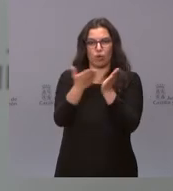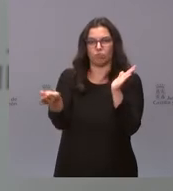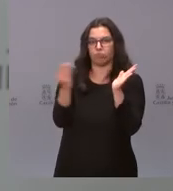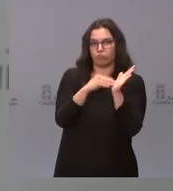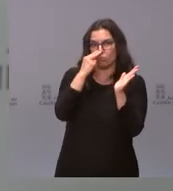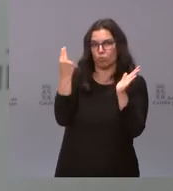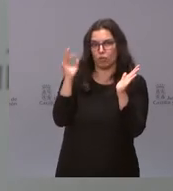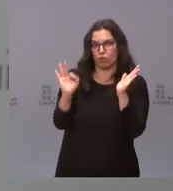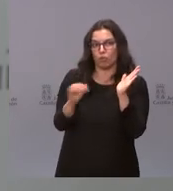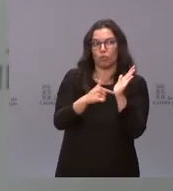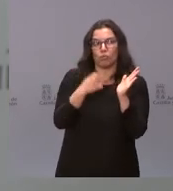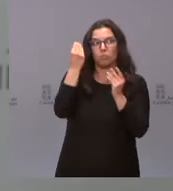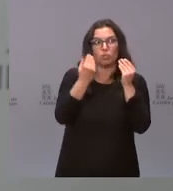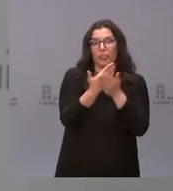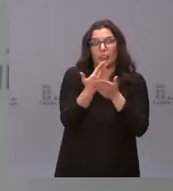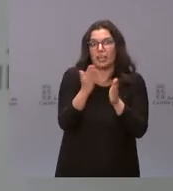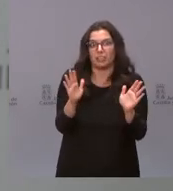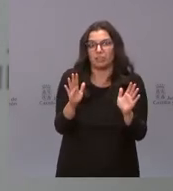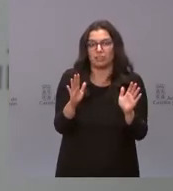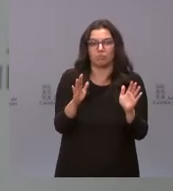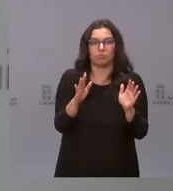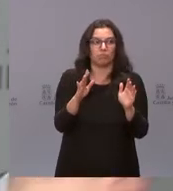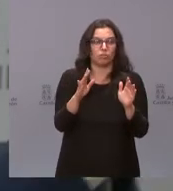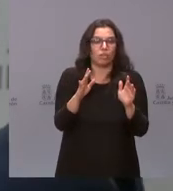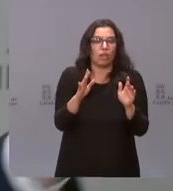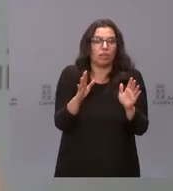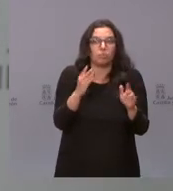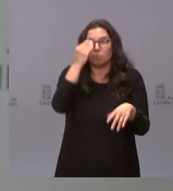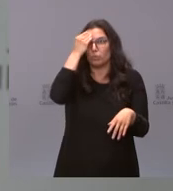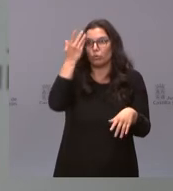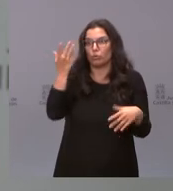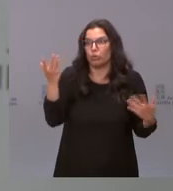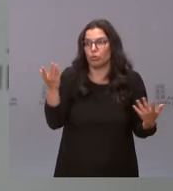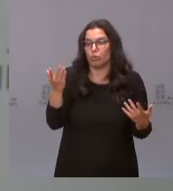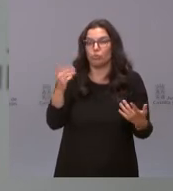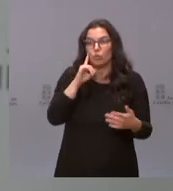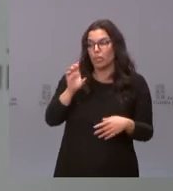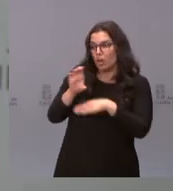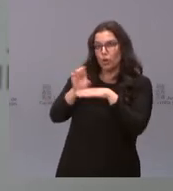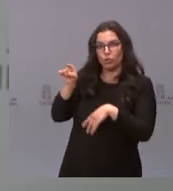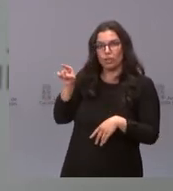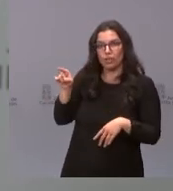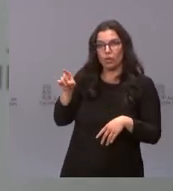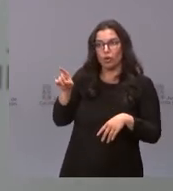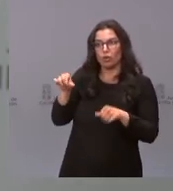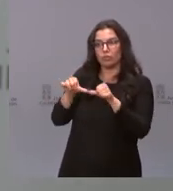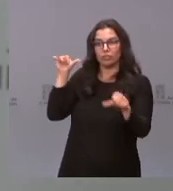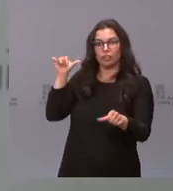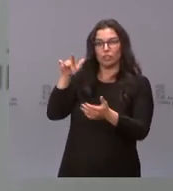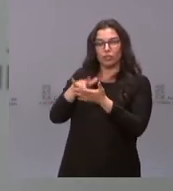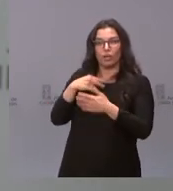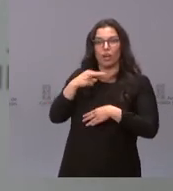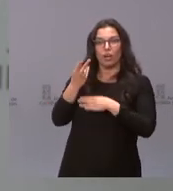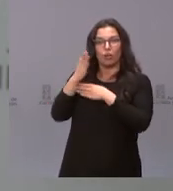entiendo que es una cuestión de días ya no es una cuestión vamos seguro que el consejero que ha sido portavoz del grupo parlamentario